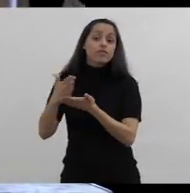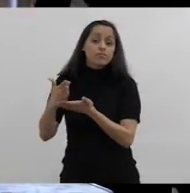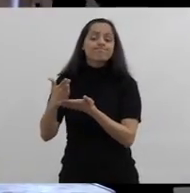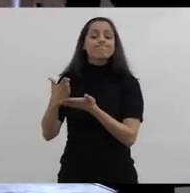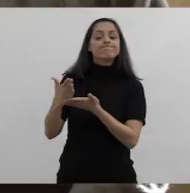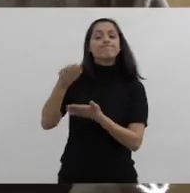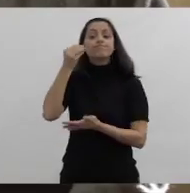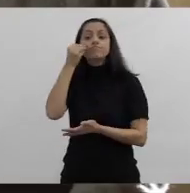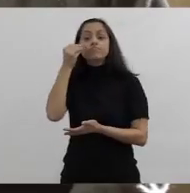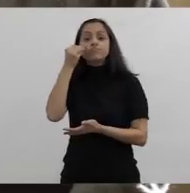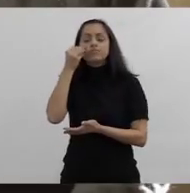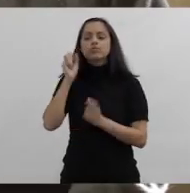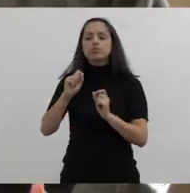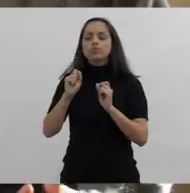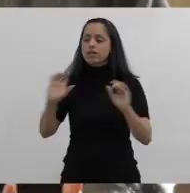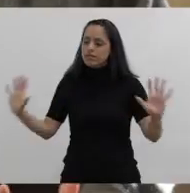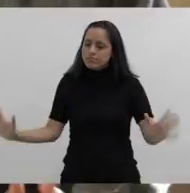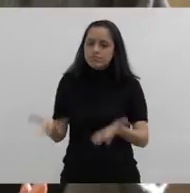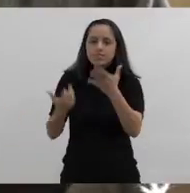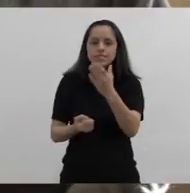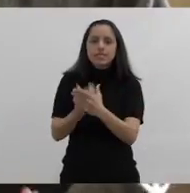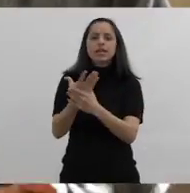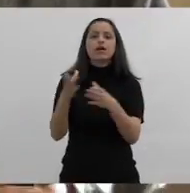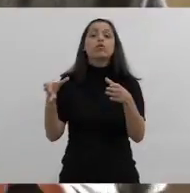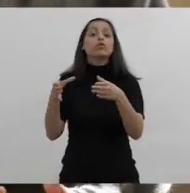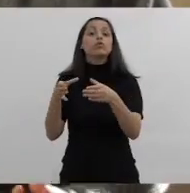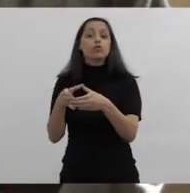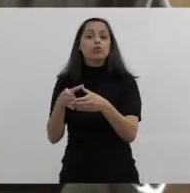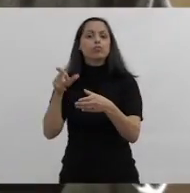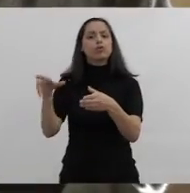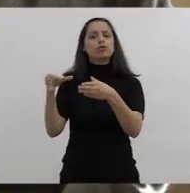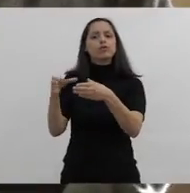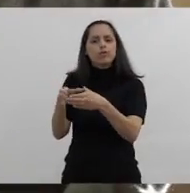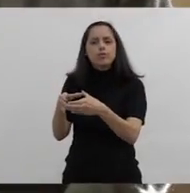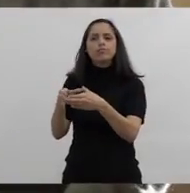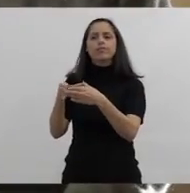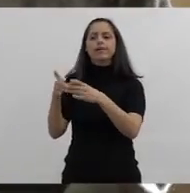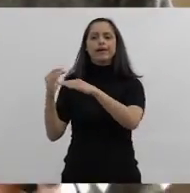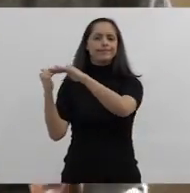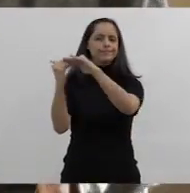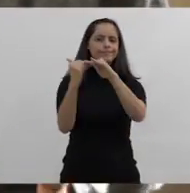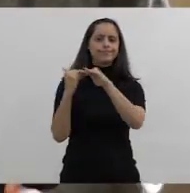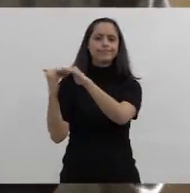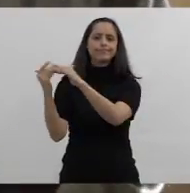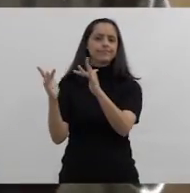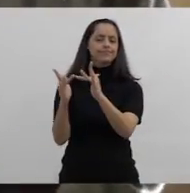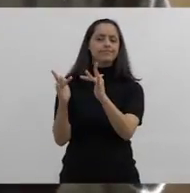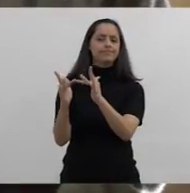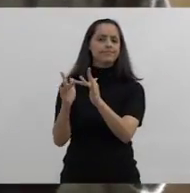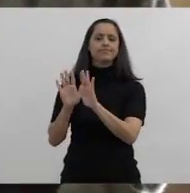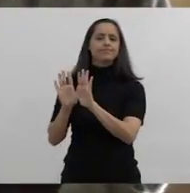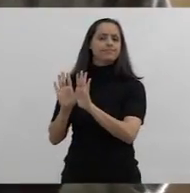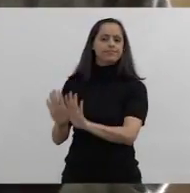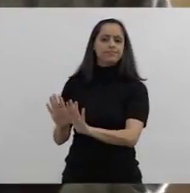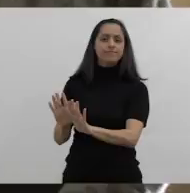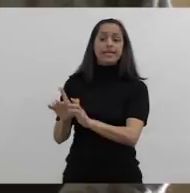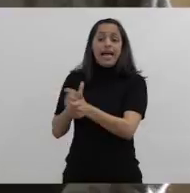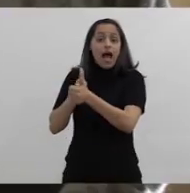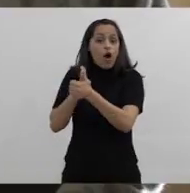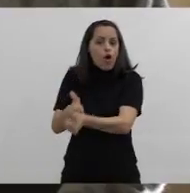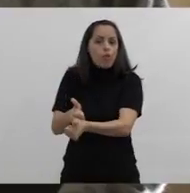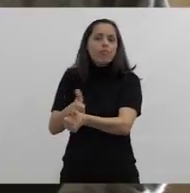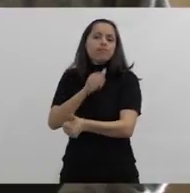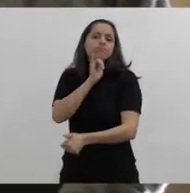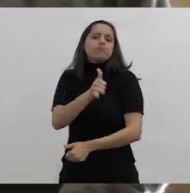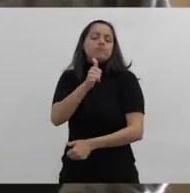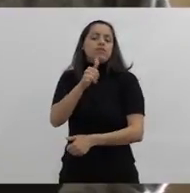generar un grupo y que ese grupo sea homogéneo, sea compacto y que siga al profesor. Pero bueno,